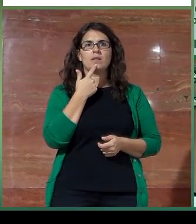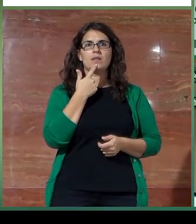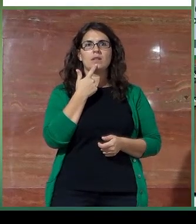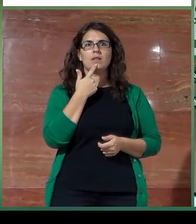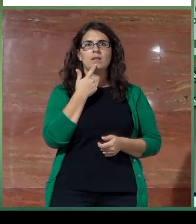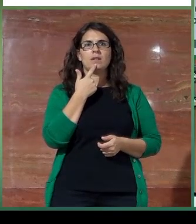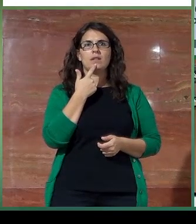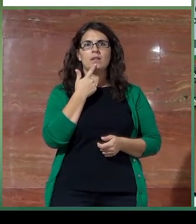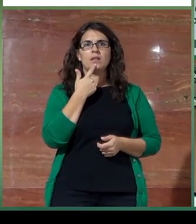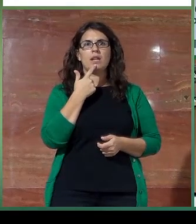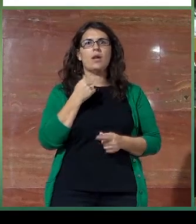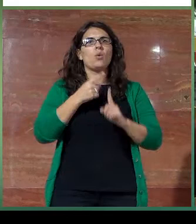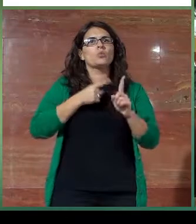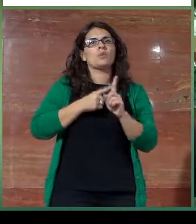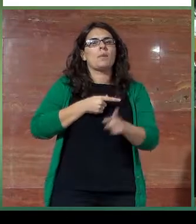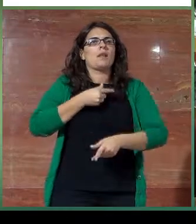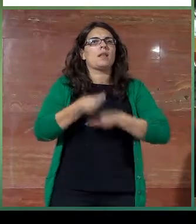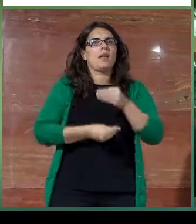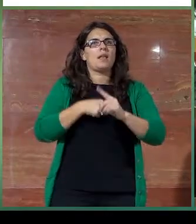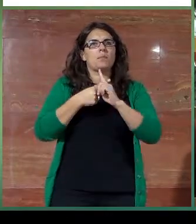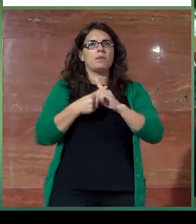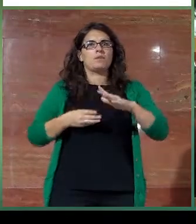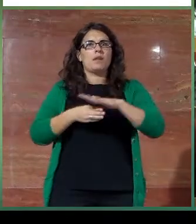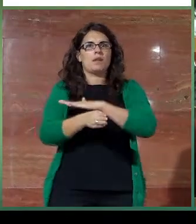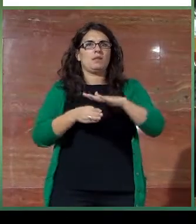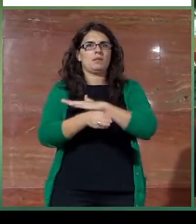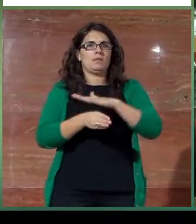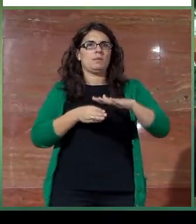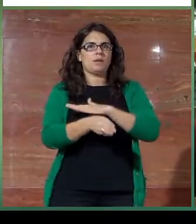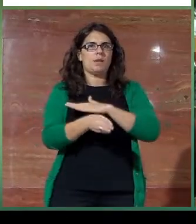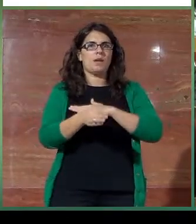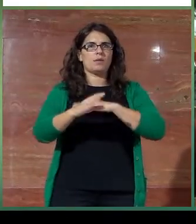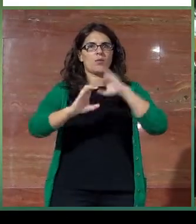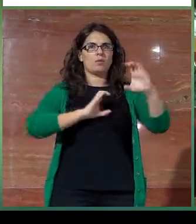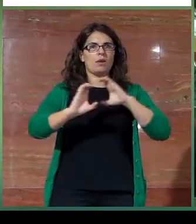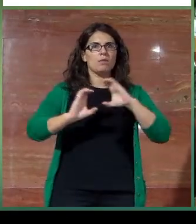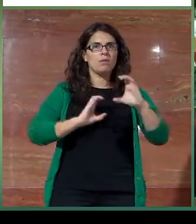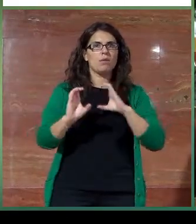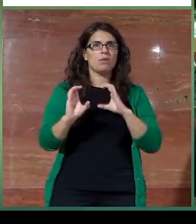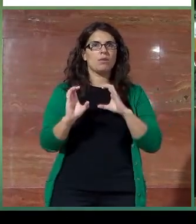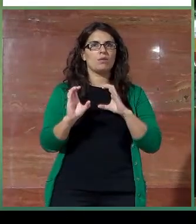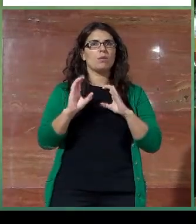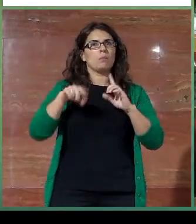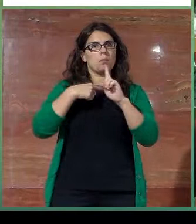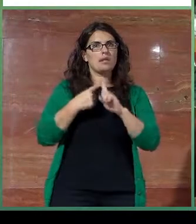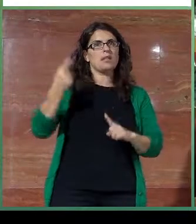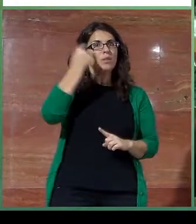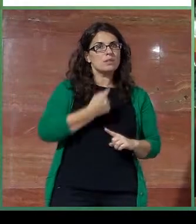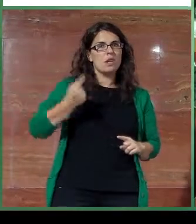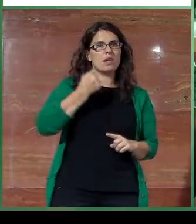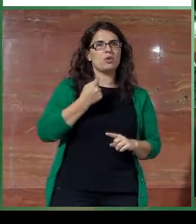la usabilidad y accesibilidad a la comunicación y el diseño deben